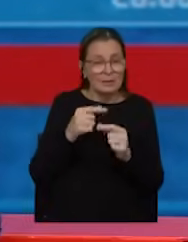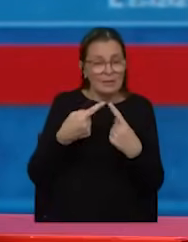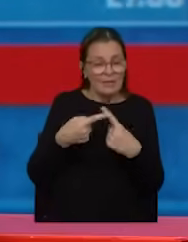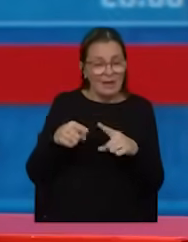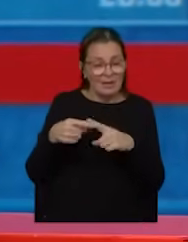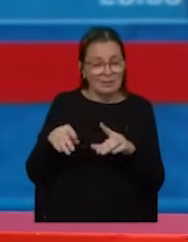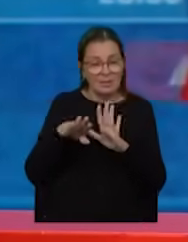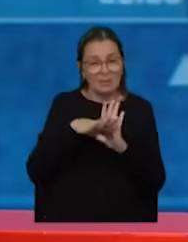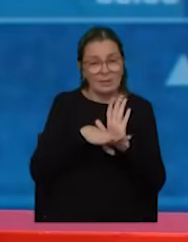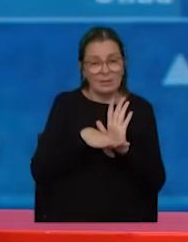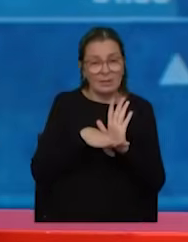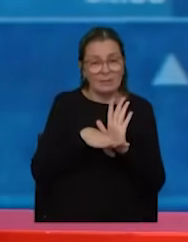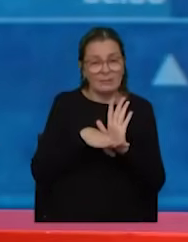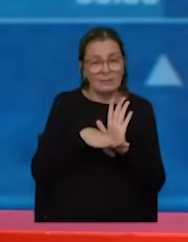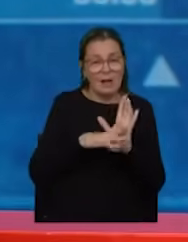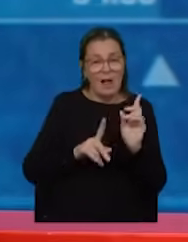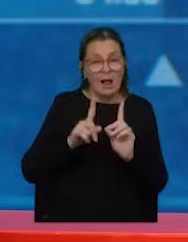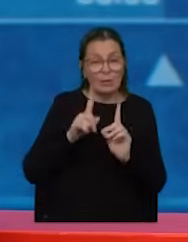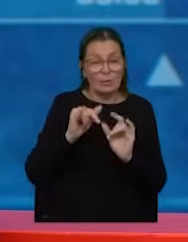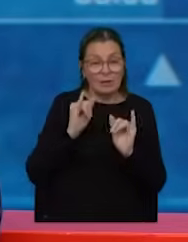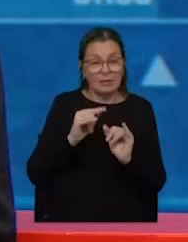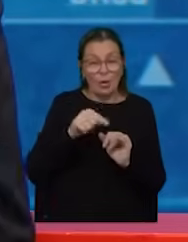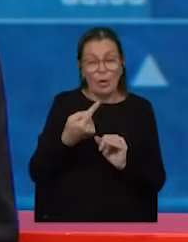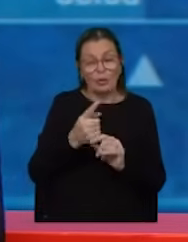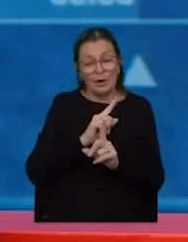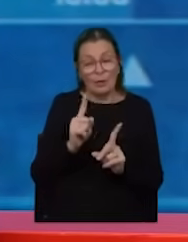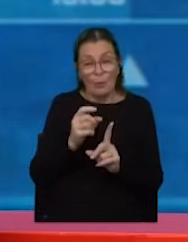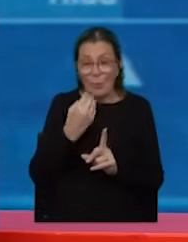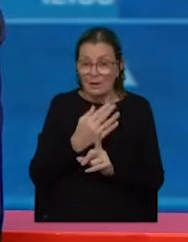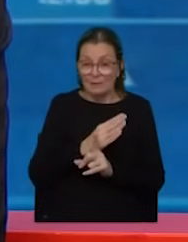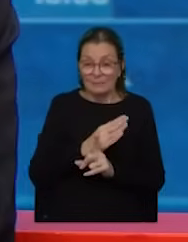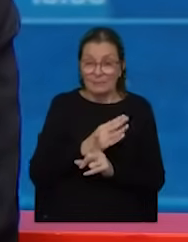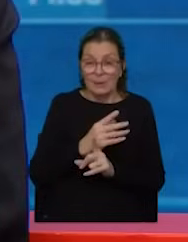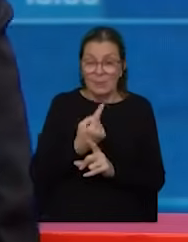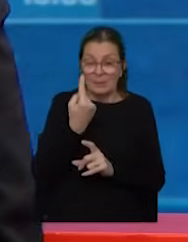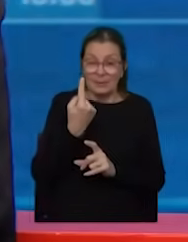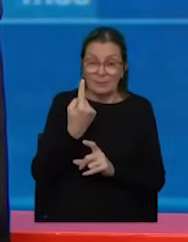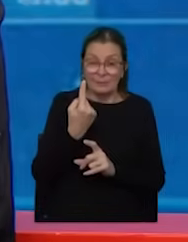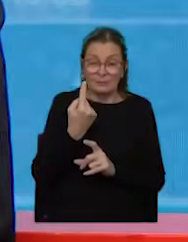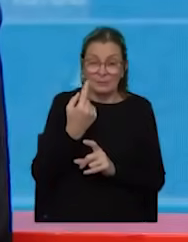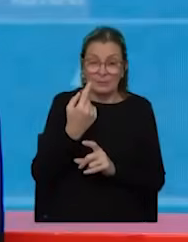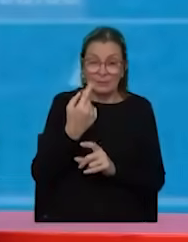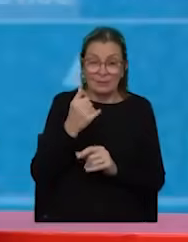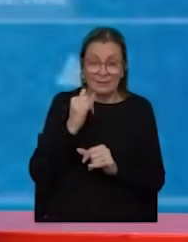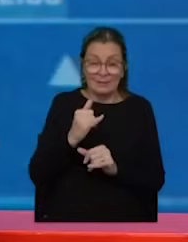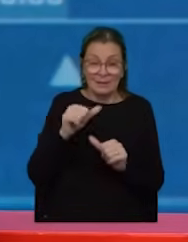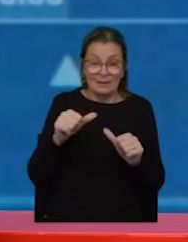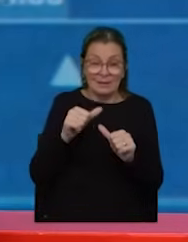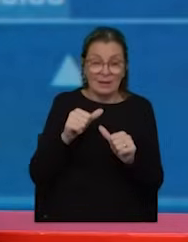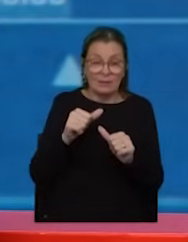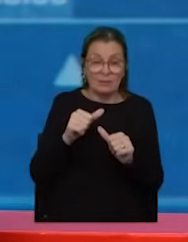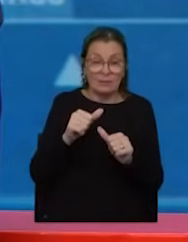medidas eh algunas funcionaron otras no funcionaron Pero principalmente lo que lo que lo que ha pasado acá es que